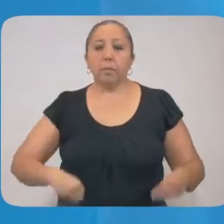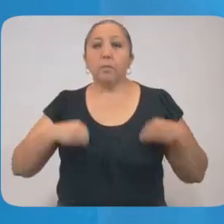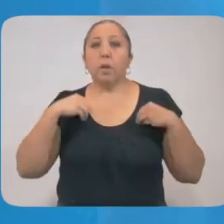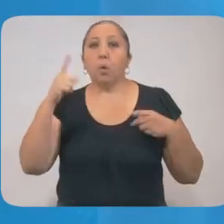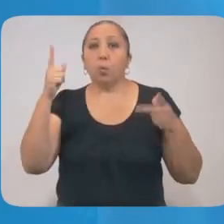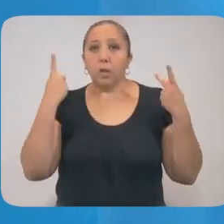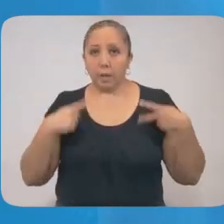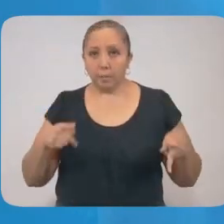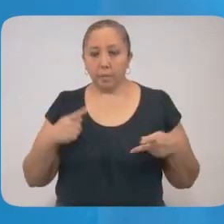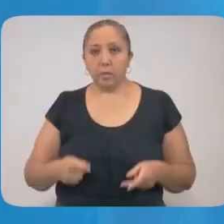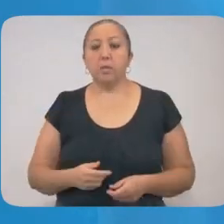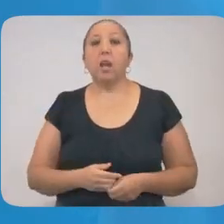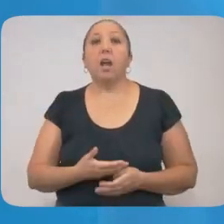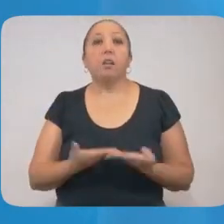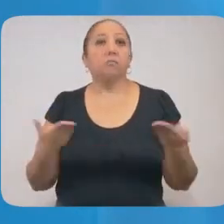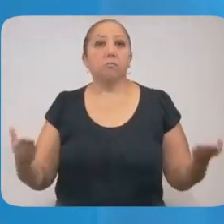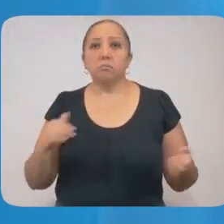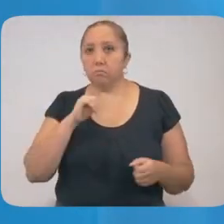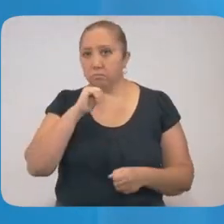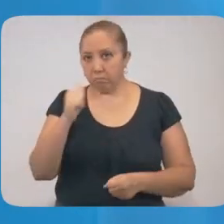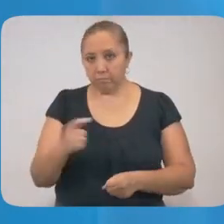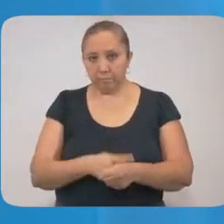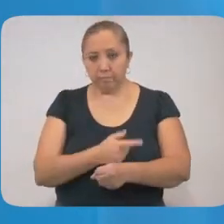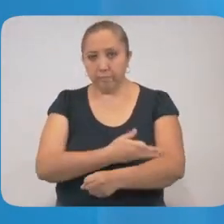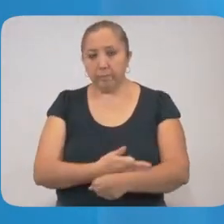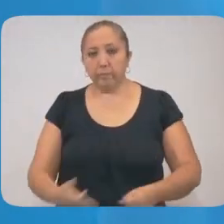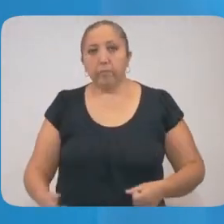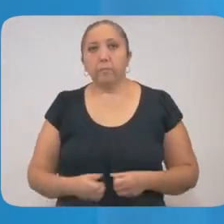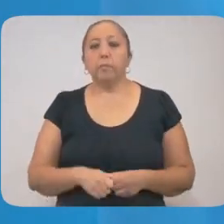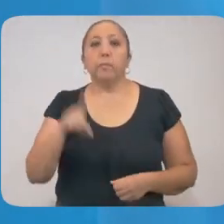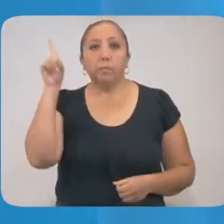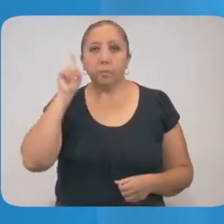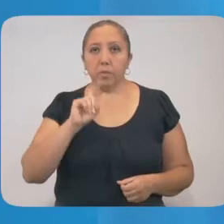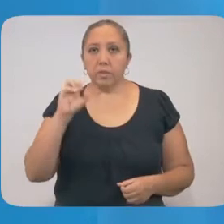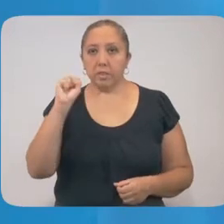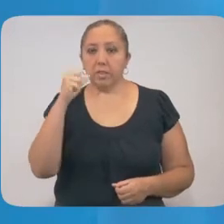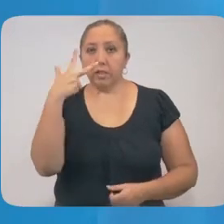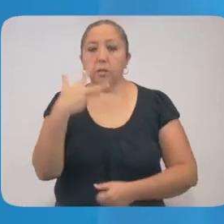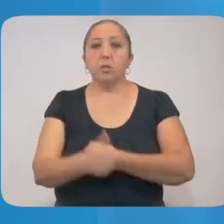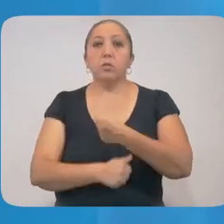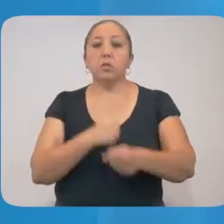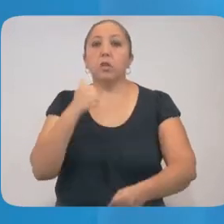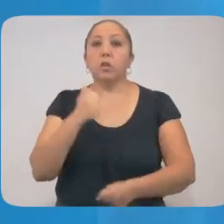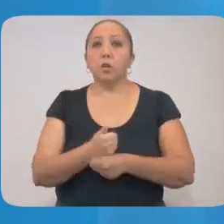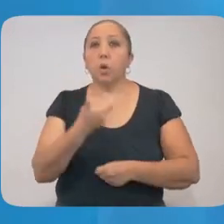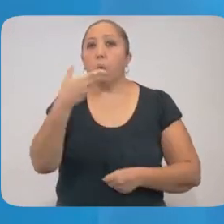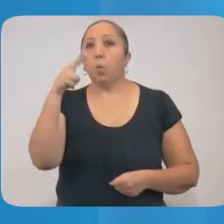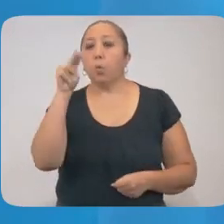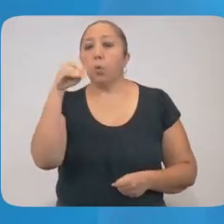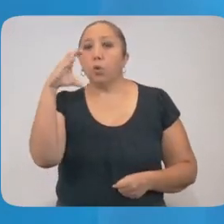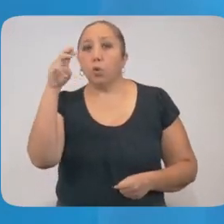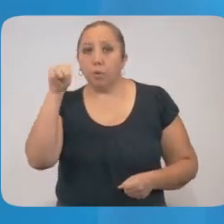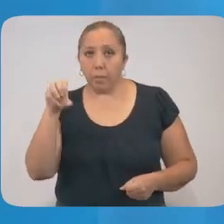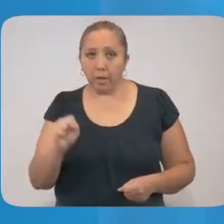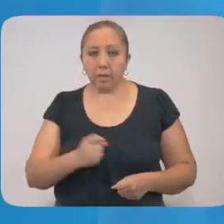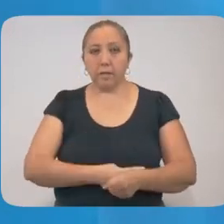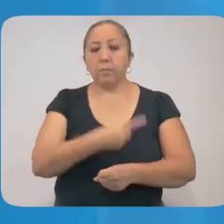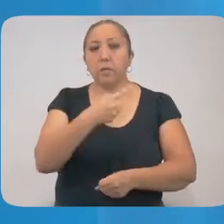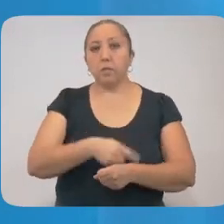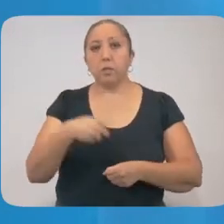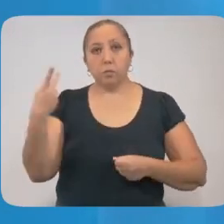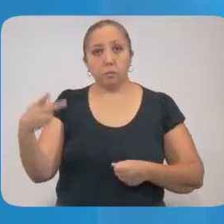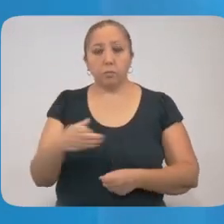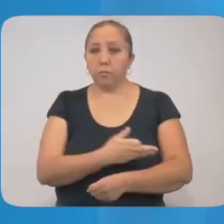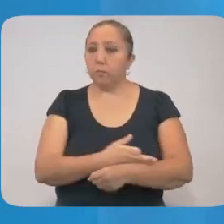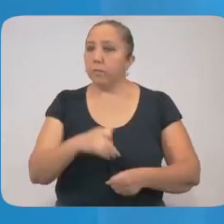con un contacto, el cual hasta el momento se reporta asintomático. Mujer de 68 años, de Junucmá, con hipertensión. Sus contactos